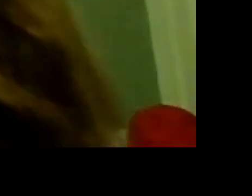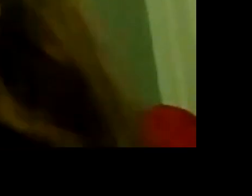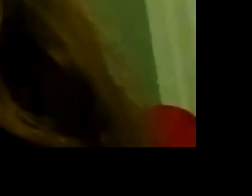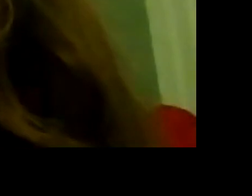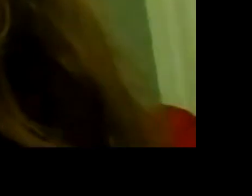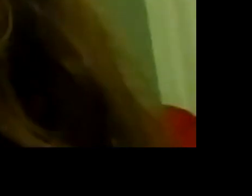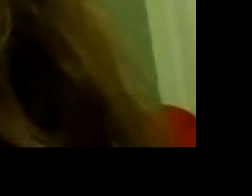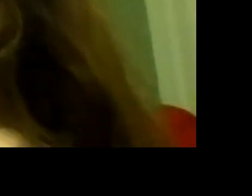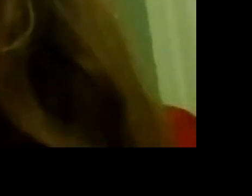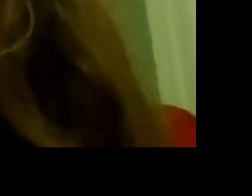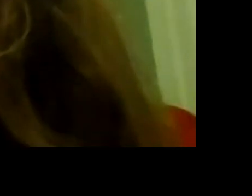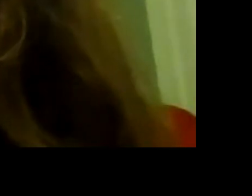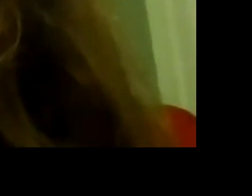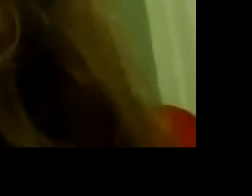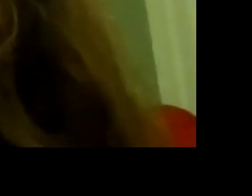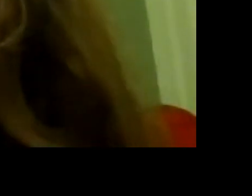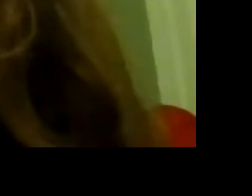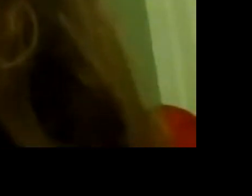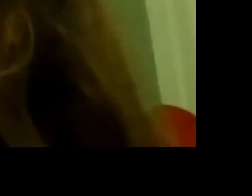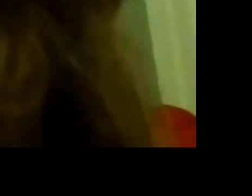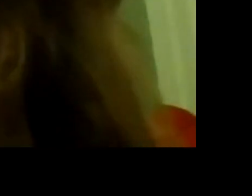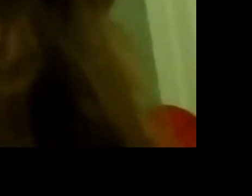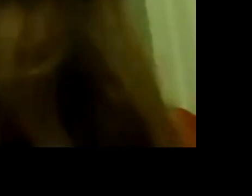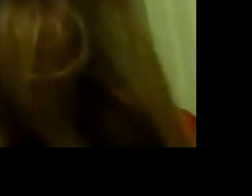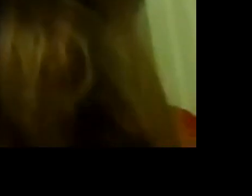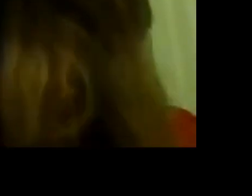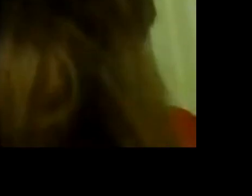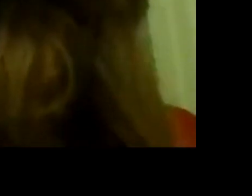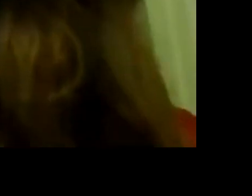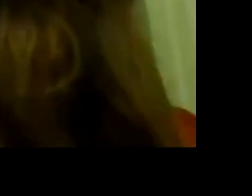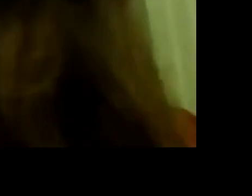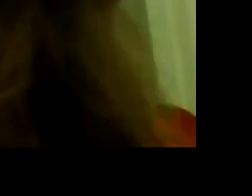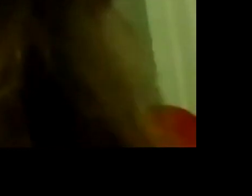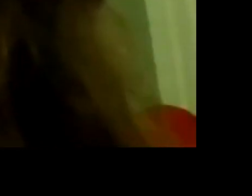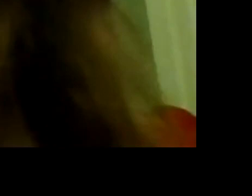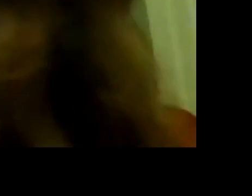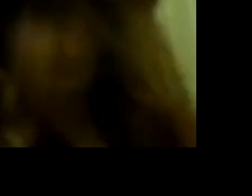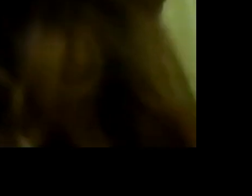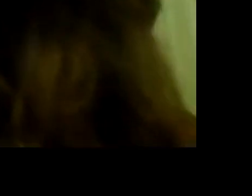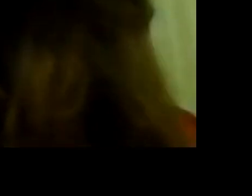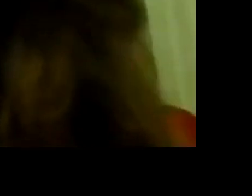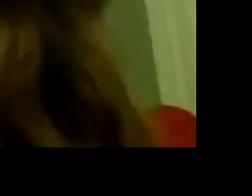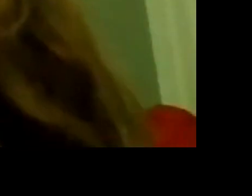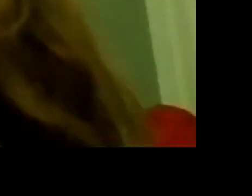amable. este material. Aparte, hasta las novedades del día de hoy. Más actualizado imposible.